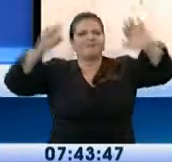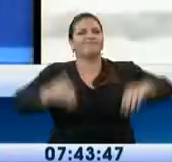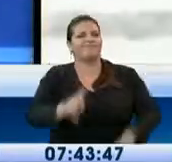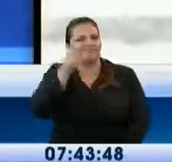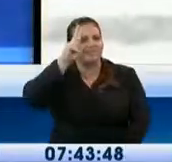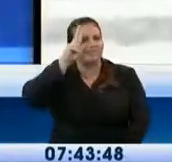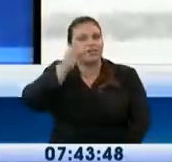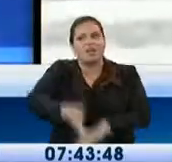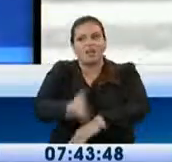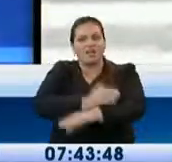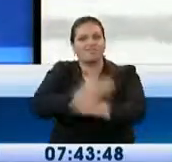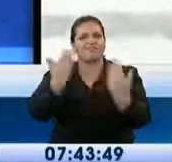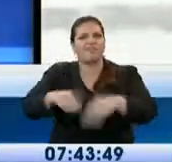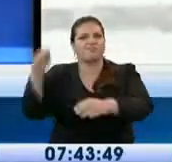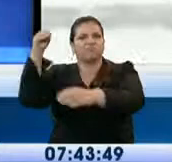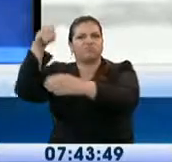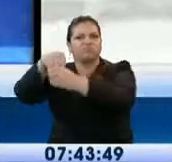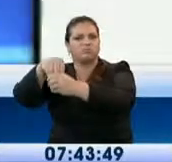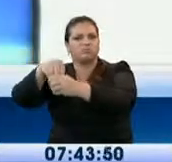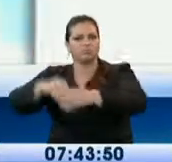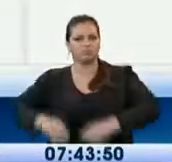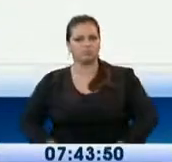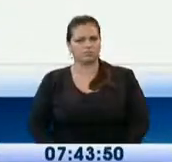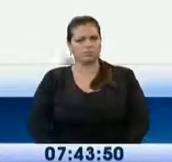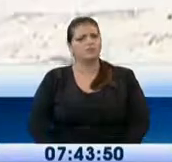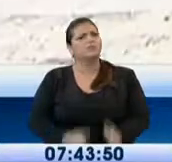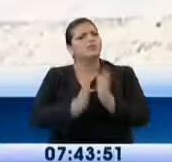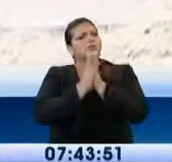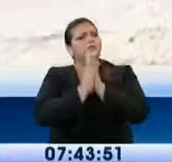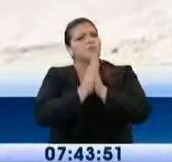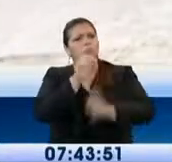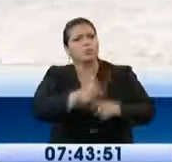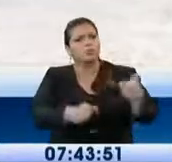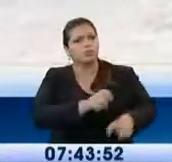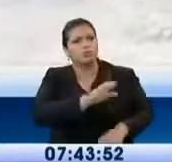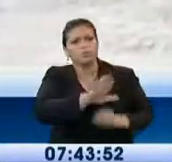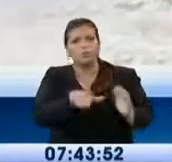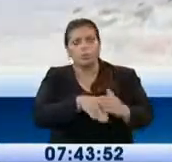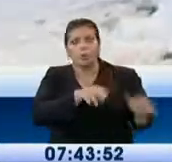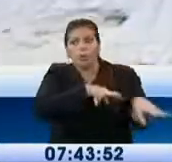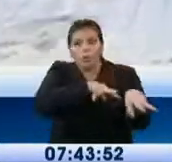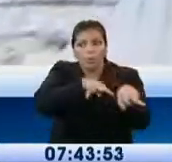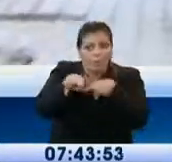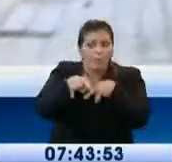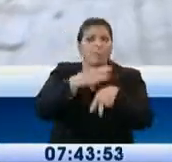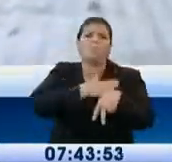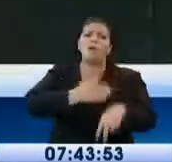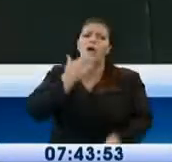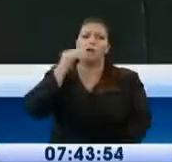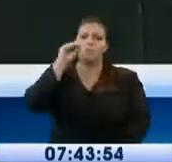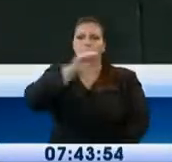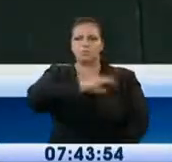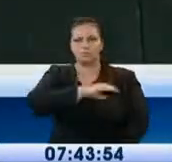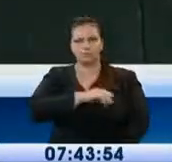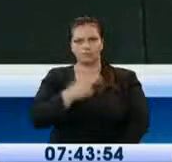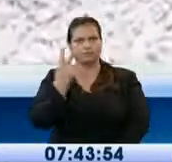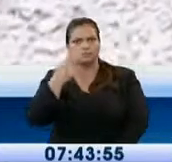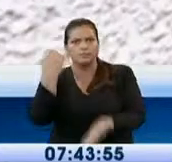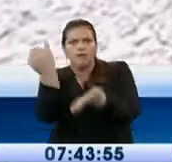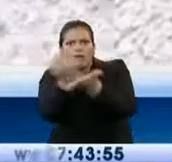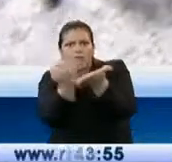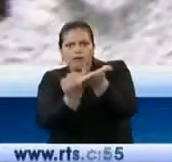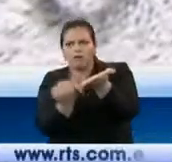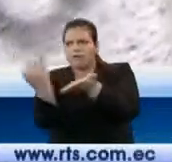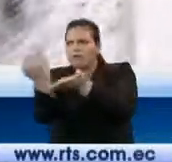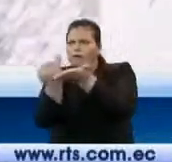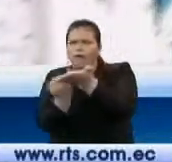ciudadanía nos dé ese insumo que es la información. Y los grafitis no son casualidad ni amor al arte. Son códigos,